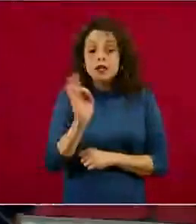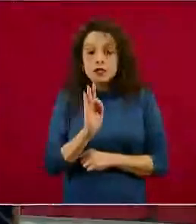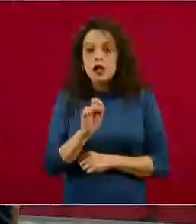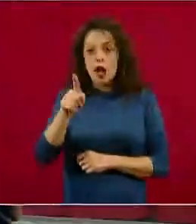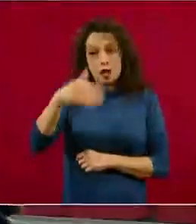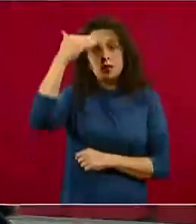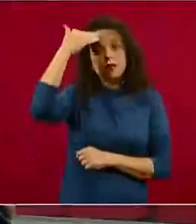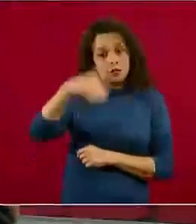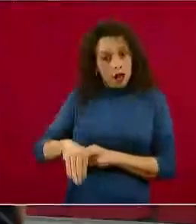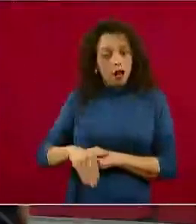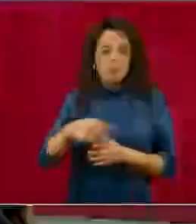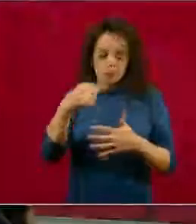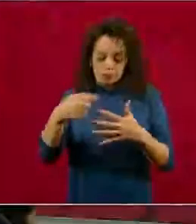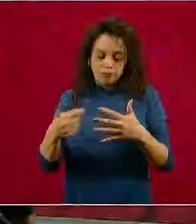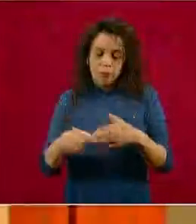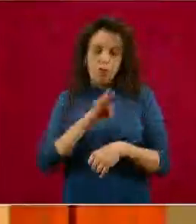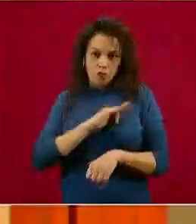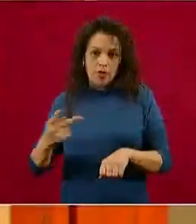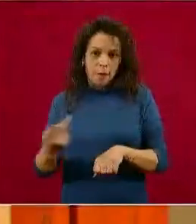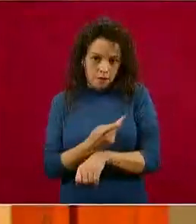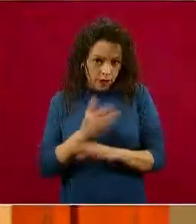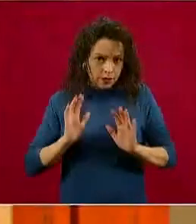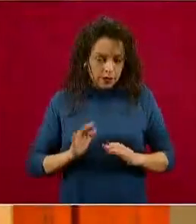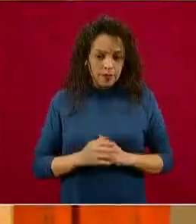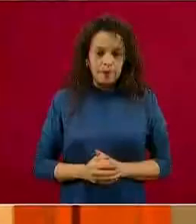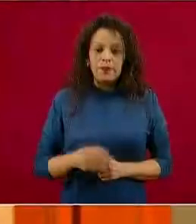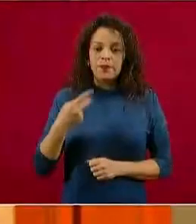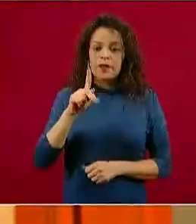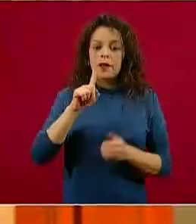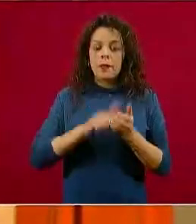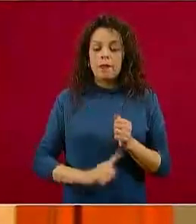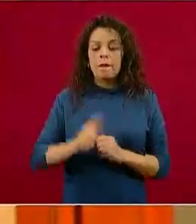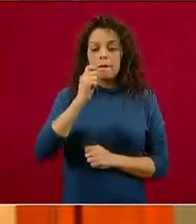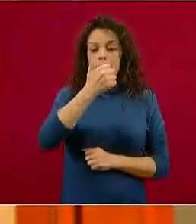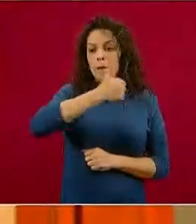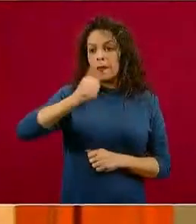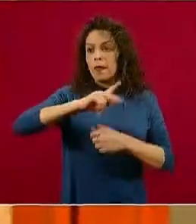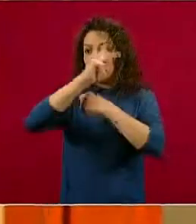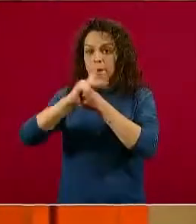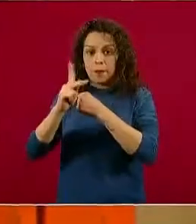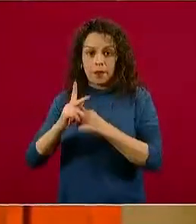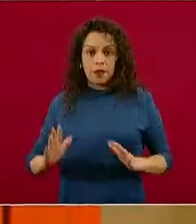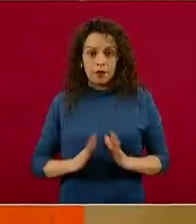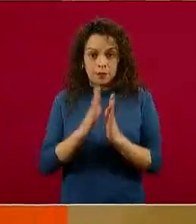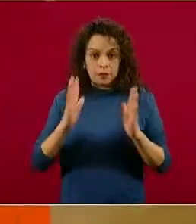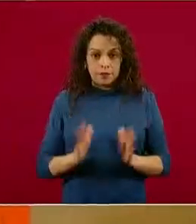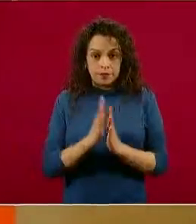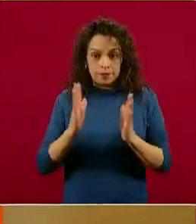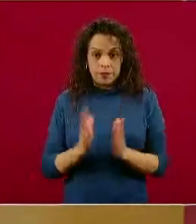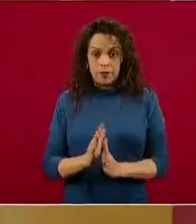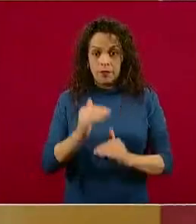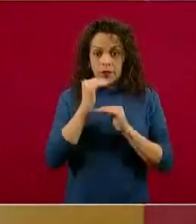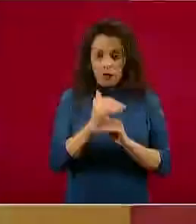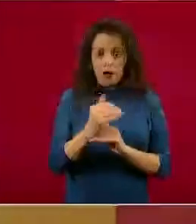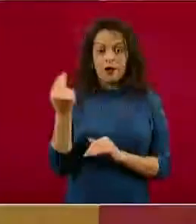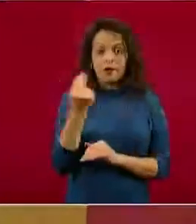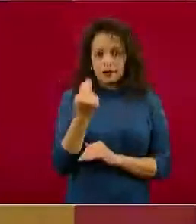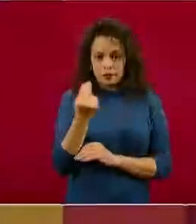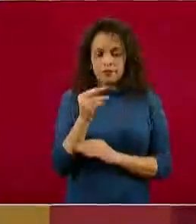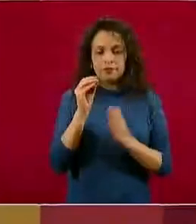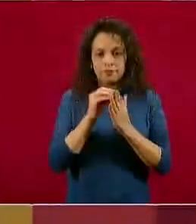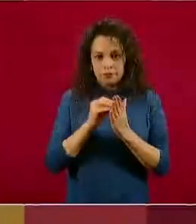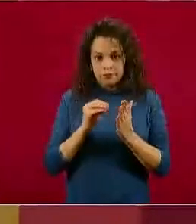personas, se les brindó la atención estándar que en cada uno de los países participantes se requería. Por